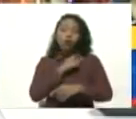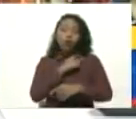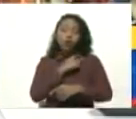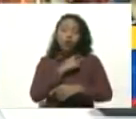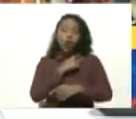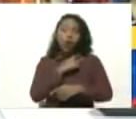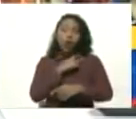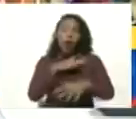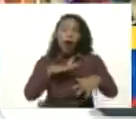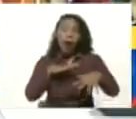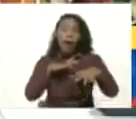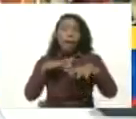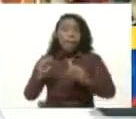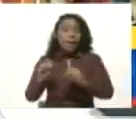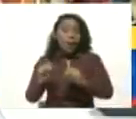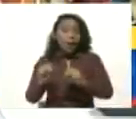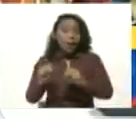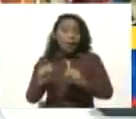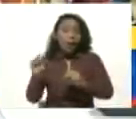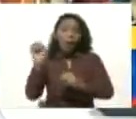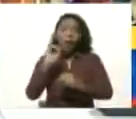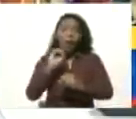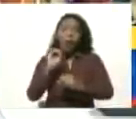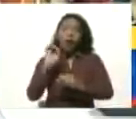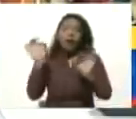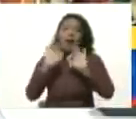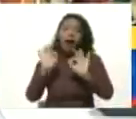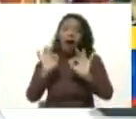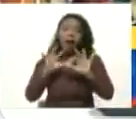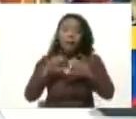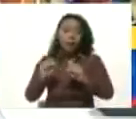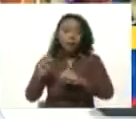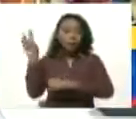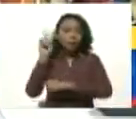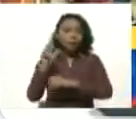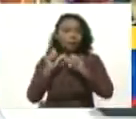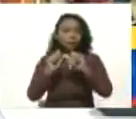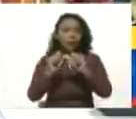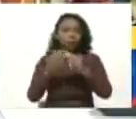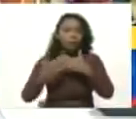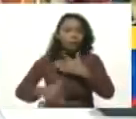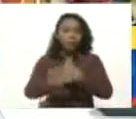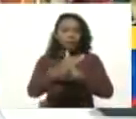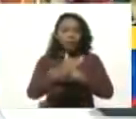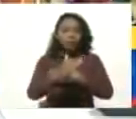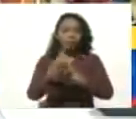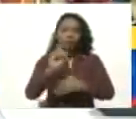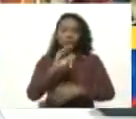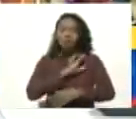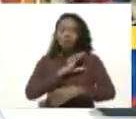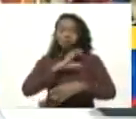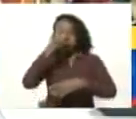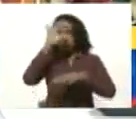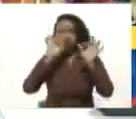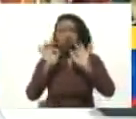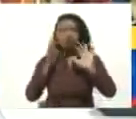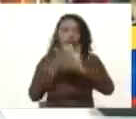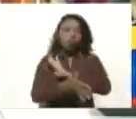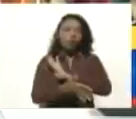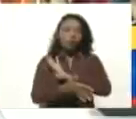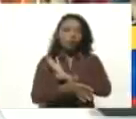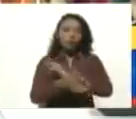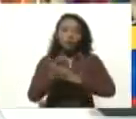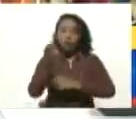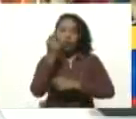con imperio o sin imperio, Venezuela seguirá saliendo adelante. No tengan ninguna duda de eso.